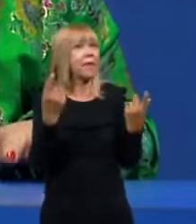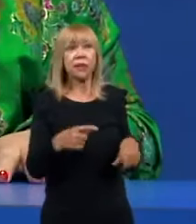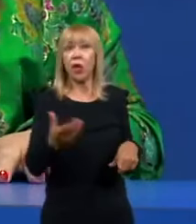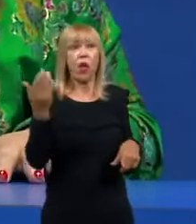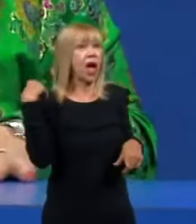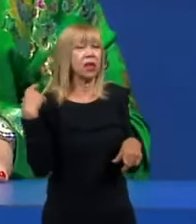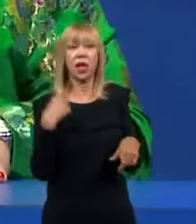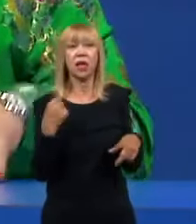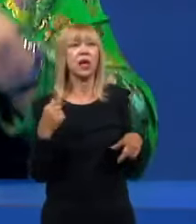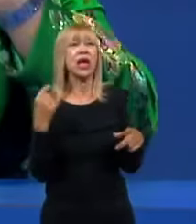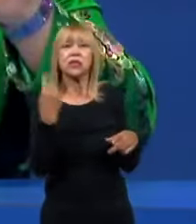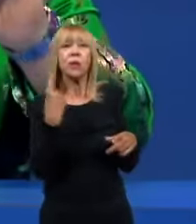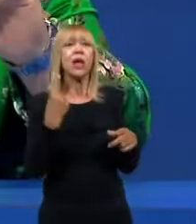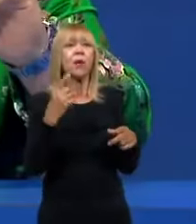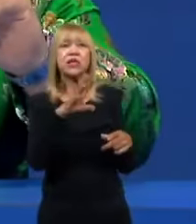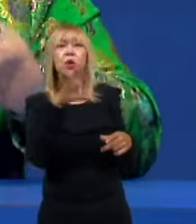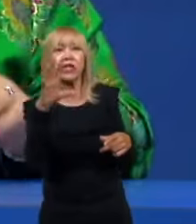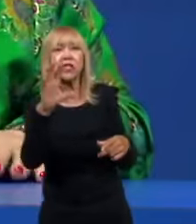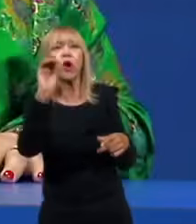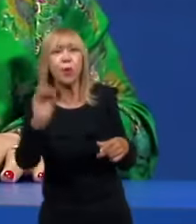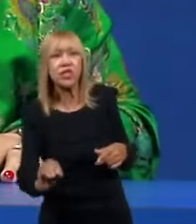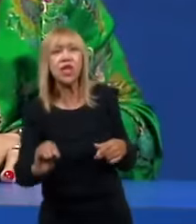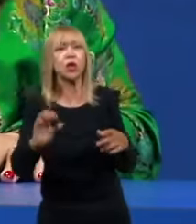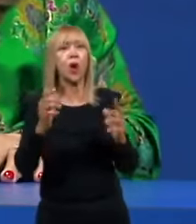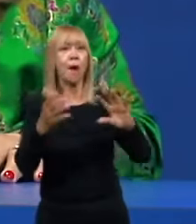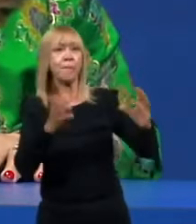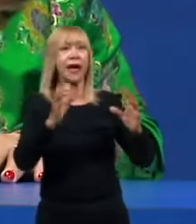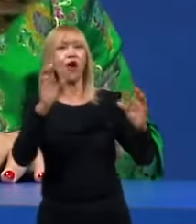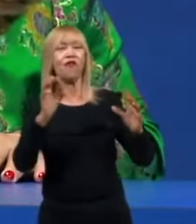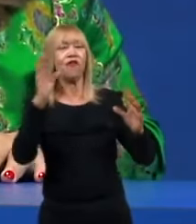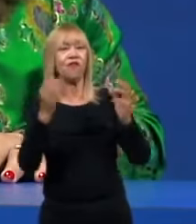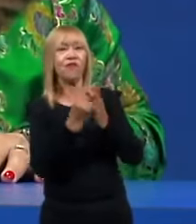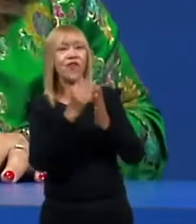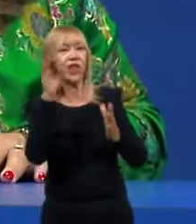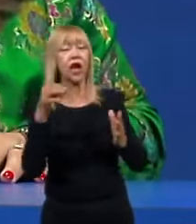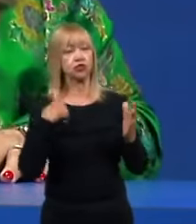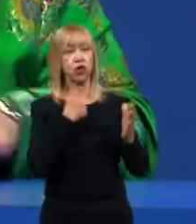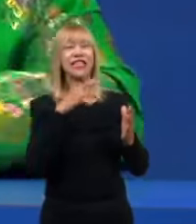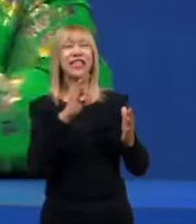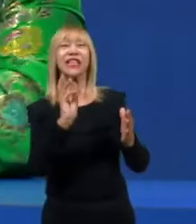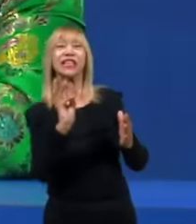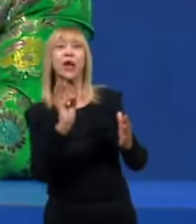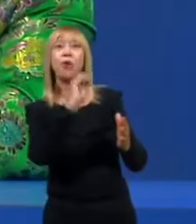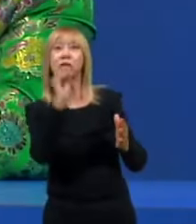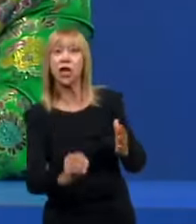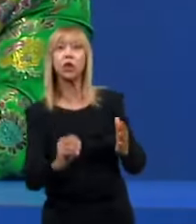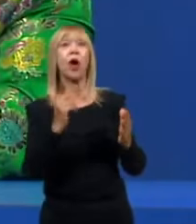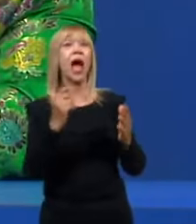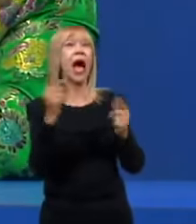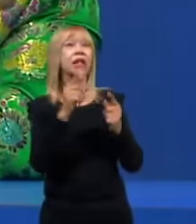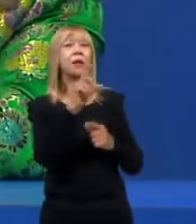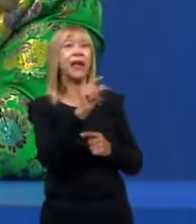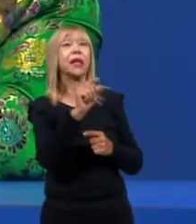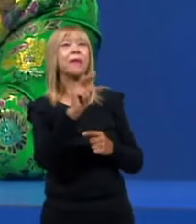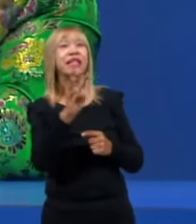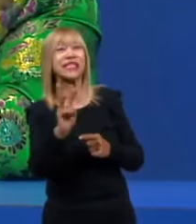años, porque siempre estábamos al 55% de pareo federal. Esta que está aquí consiguió un 76%, que está operando hasta el